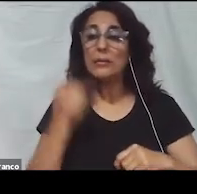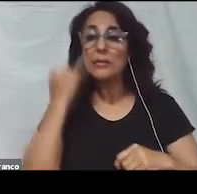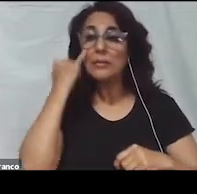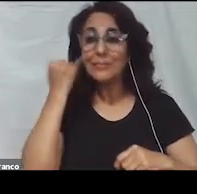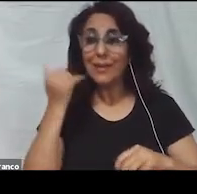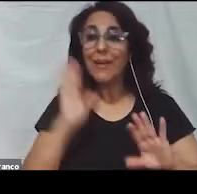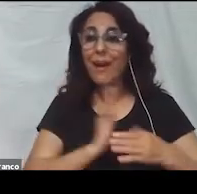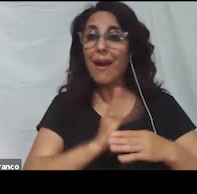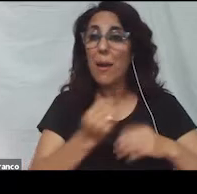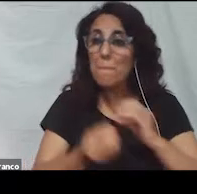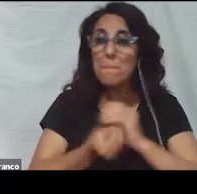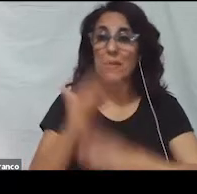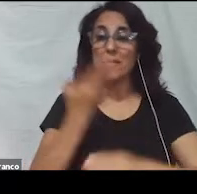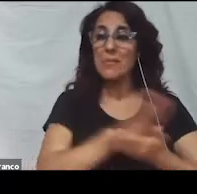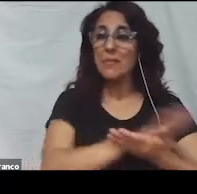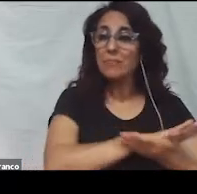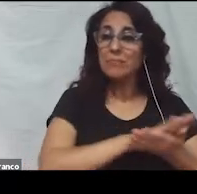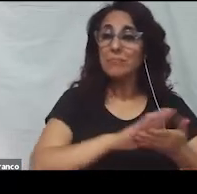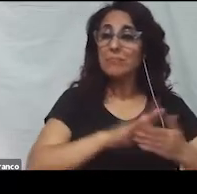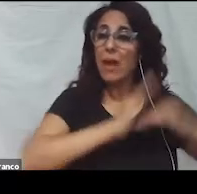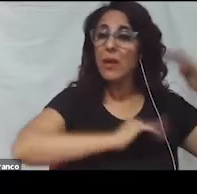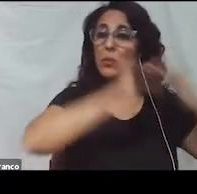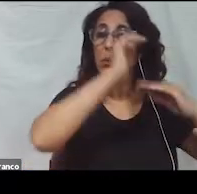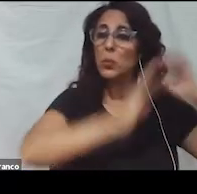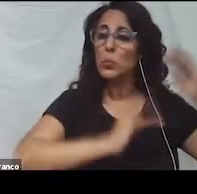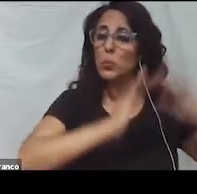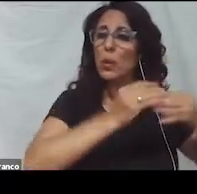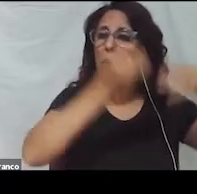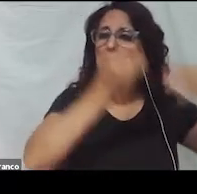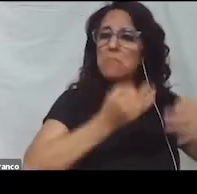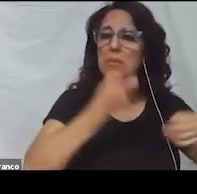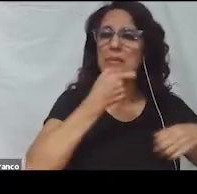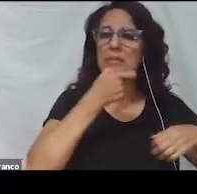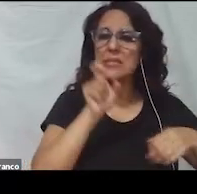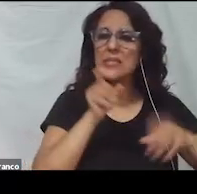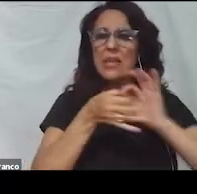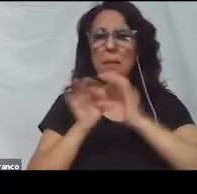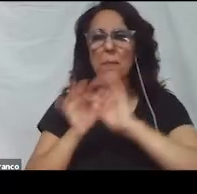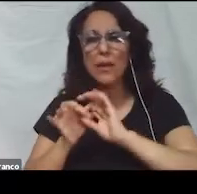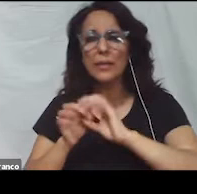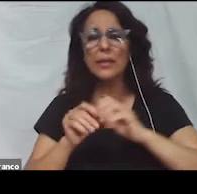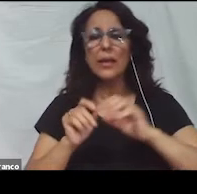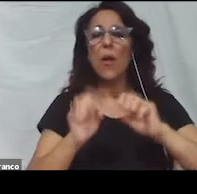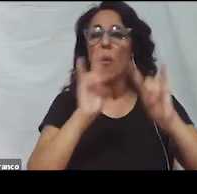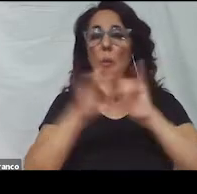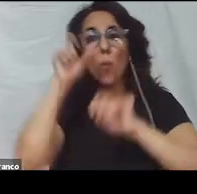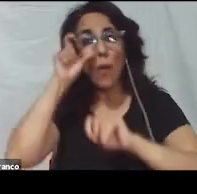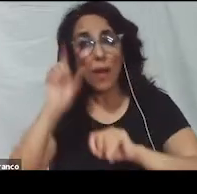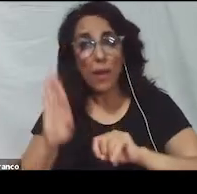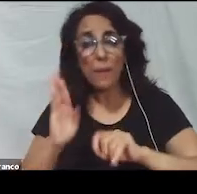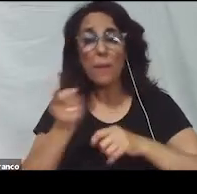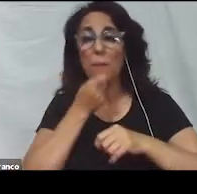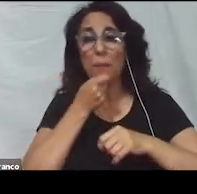una estructura semántica a mi sitio web. Bien, entonces, si ustedes estructuran sus páginas o sus